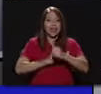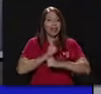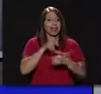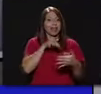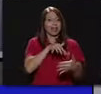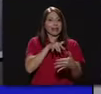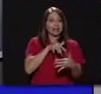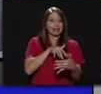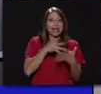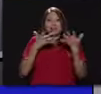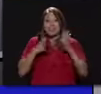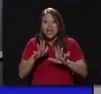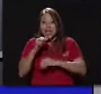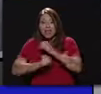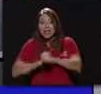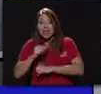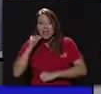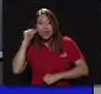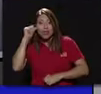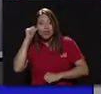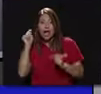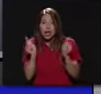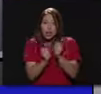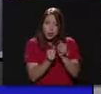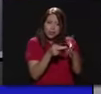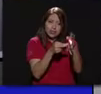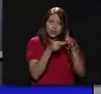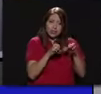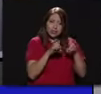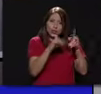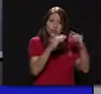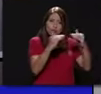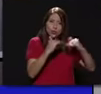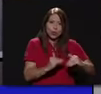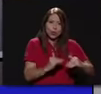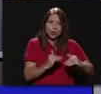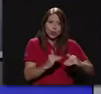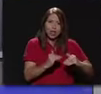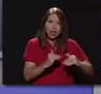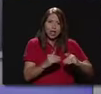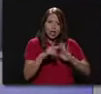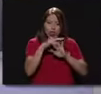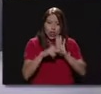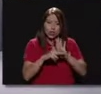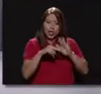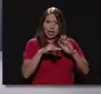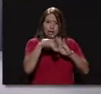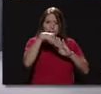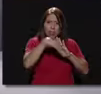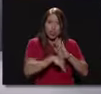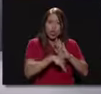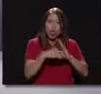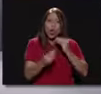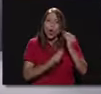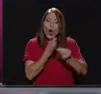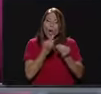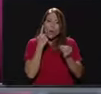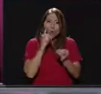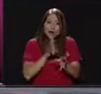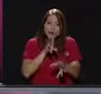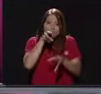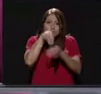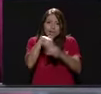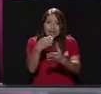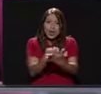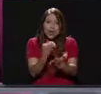ya está en una edad adulta, que tiene muy bajo perfil educativo, muy baja calificación? ¿Y cómo hacemos para engancharlos en esta economía? Y